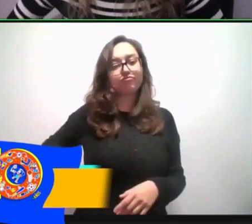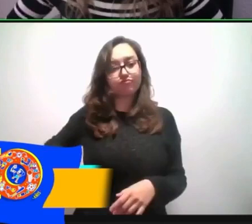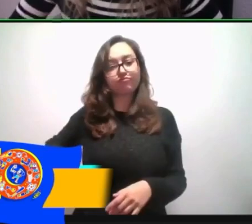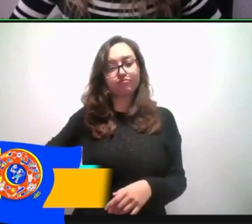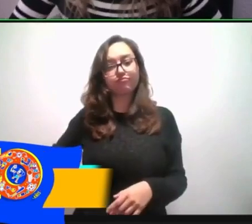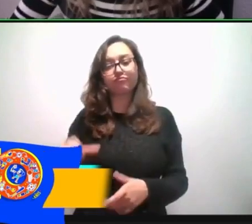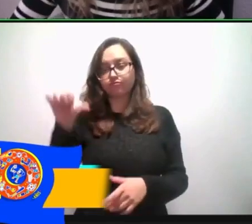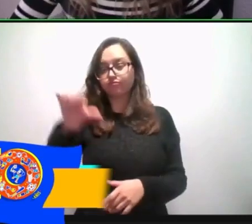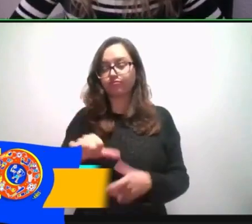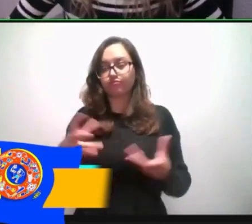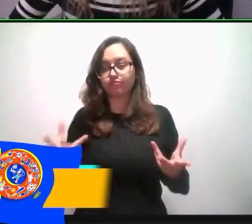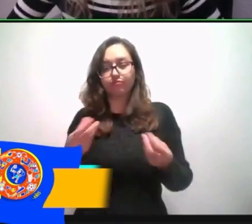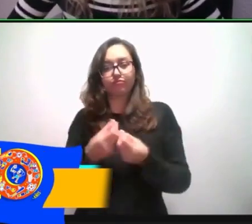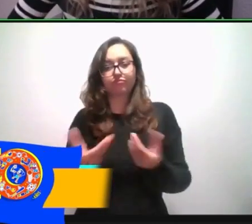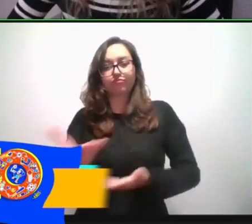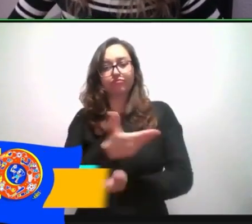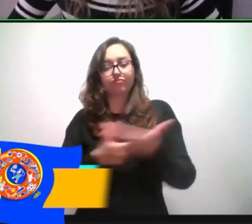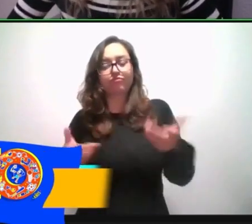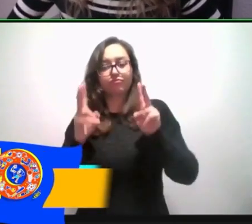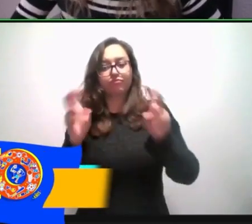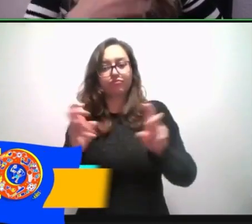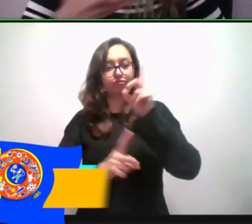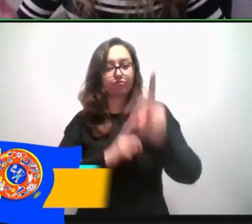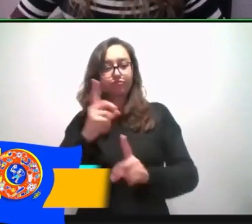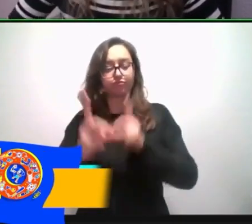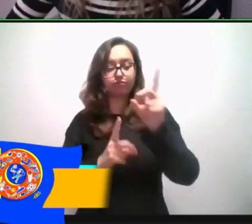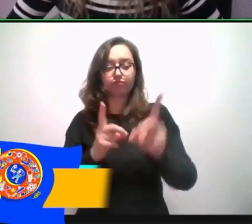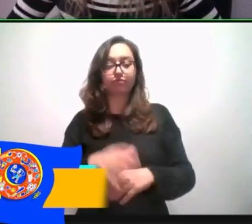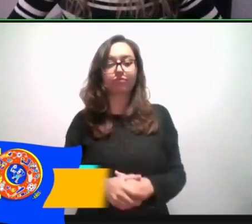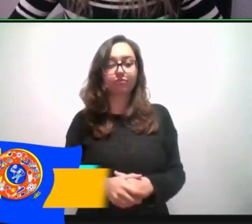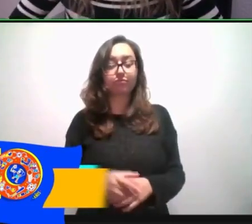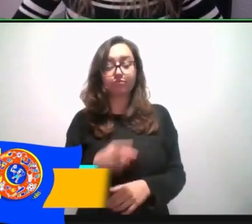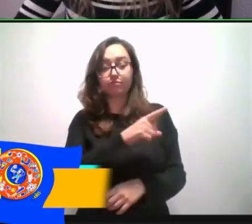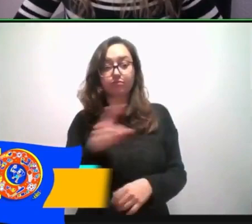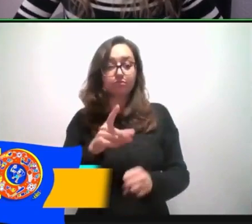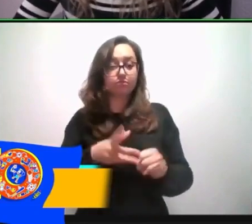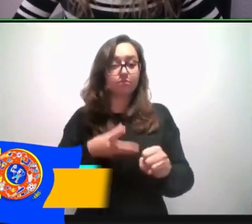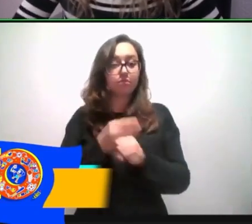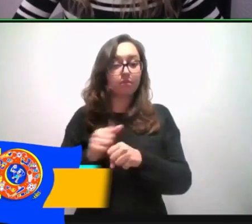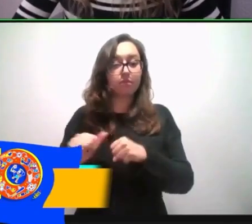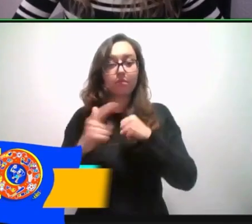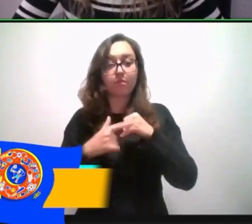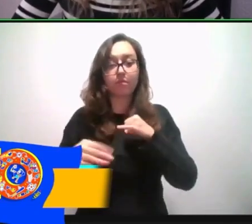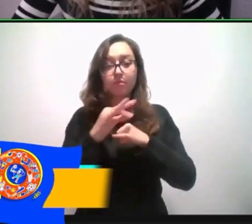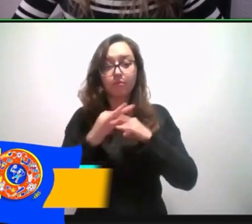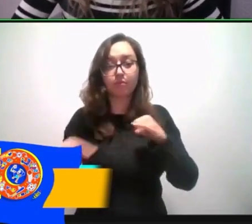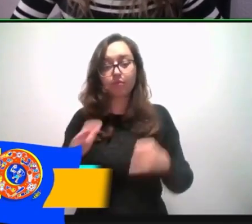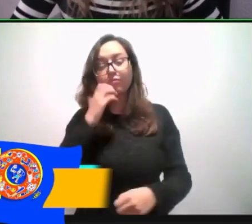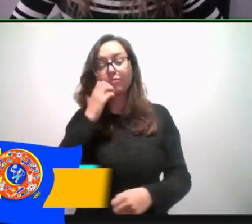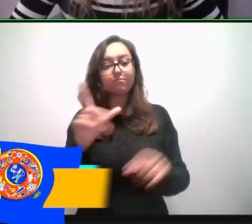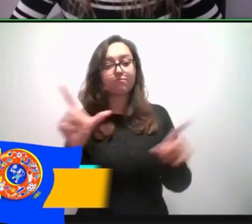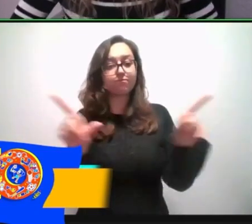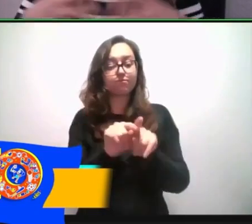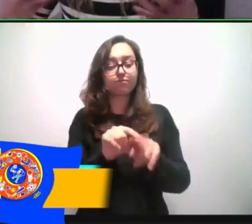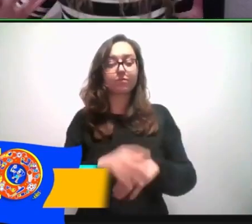la ciencia aquí en la fiesta. No sé si les gustaría añadir algún comentario como conclusión, ya